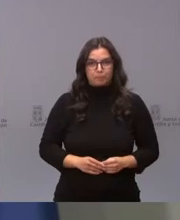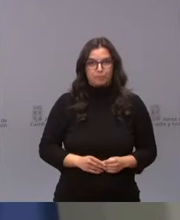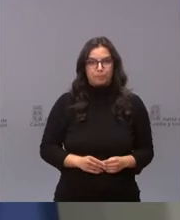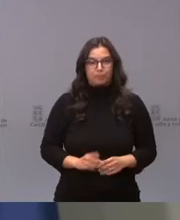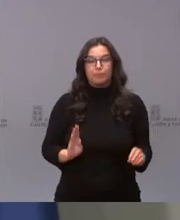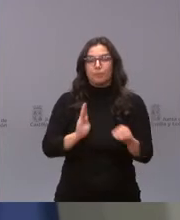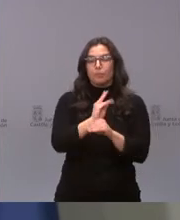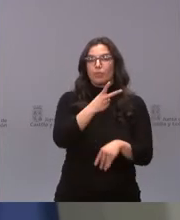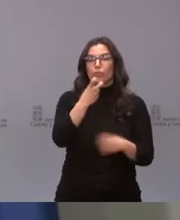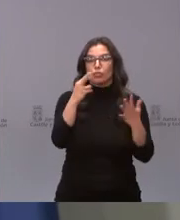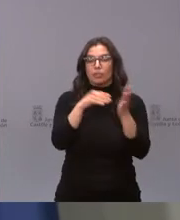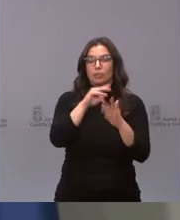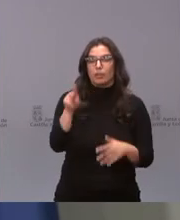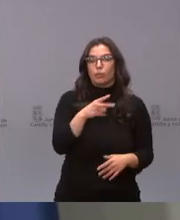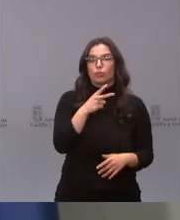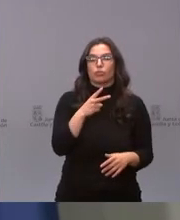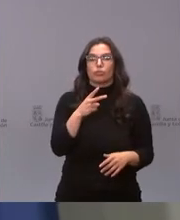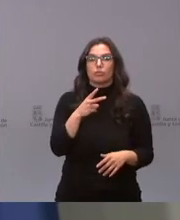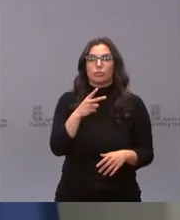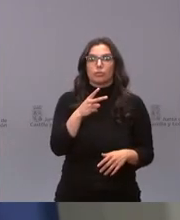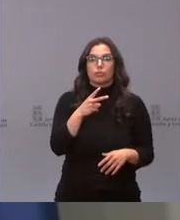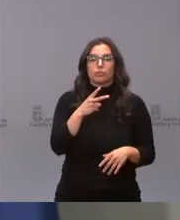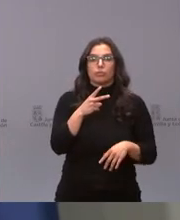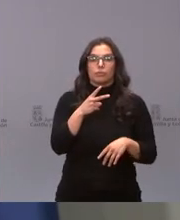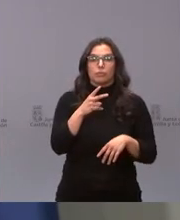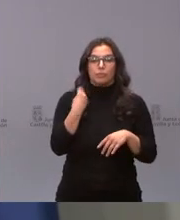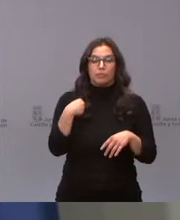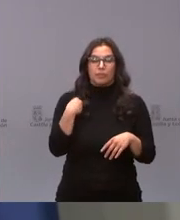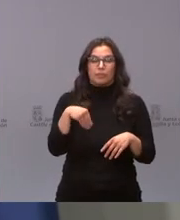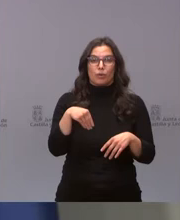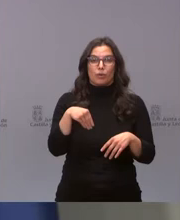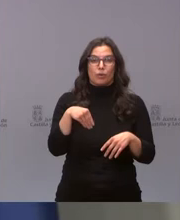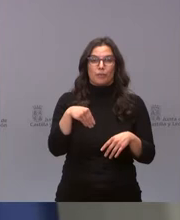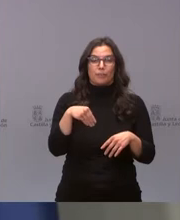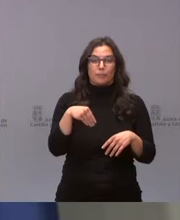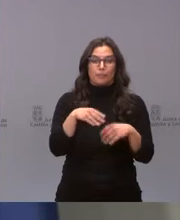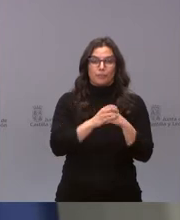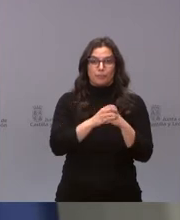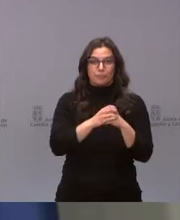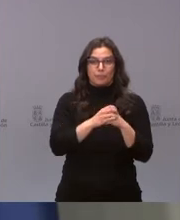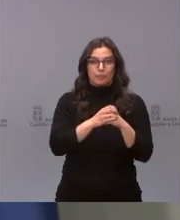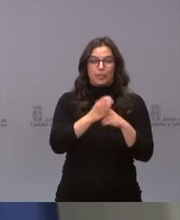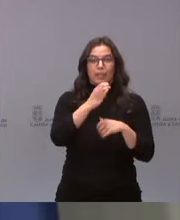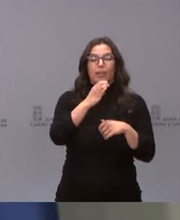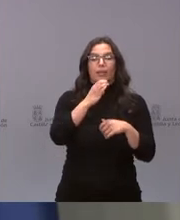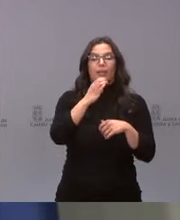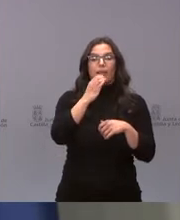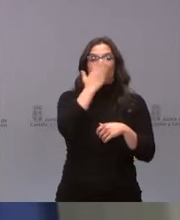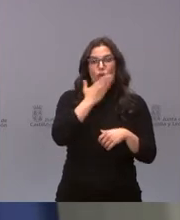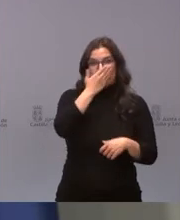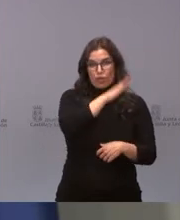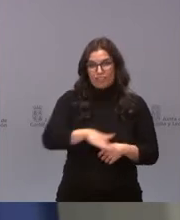Invierte 270.000 euros en sustituir la cubierta del CEIP de Margarita Salas Arroyo